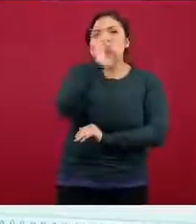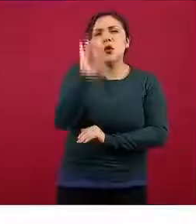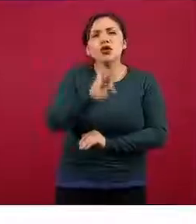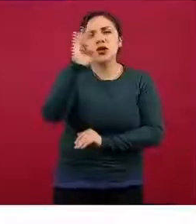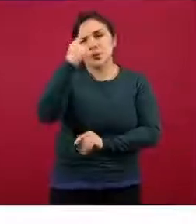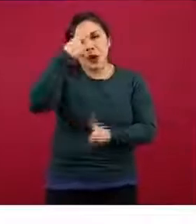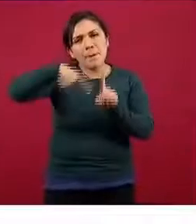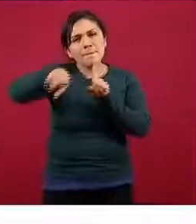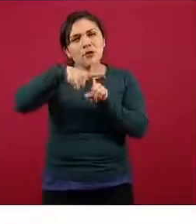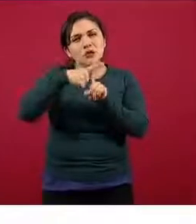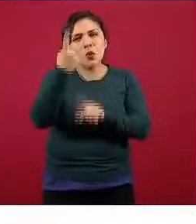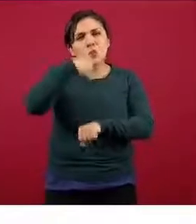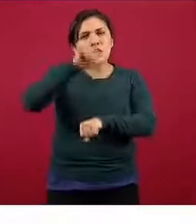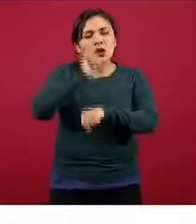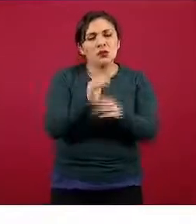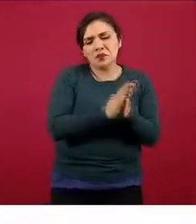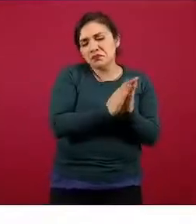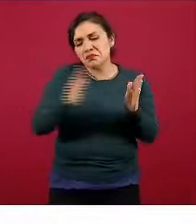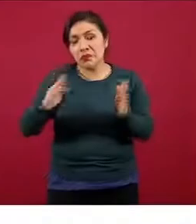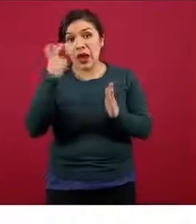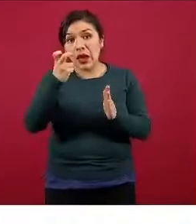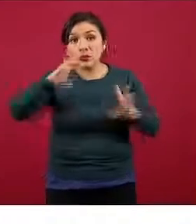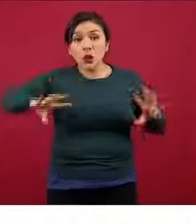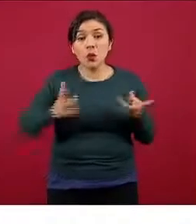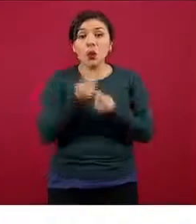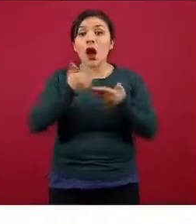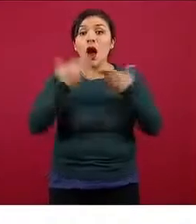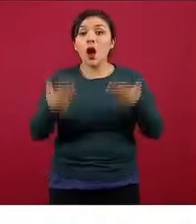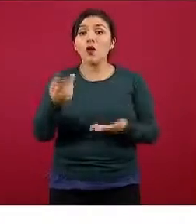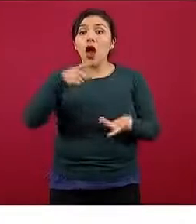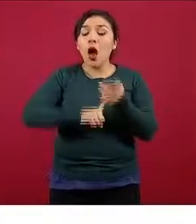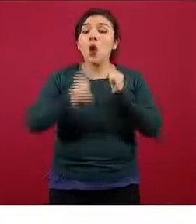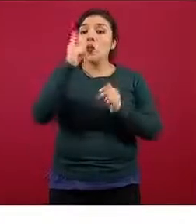positividad de la semana. Y el total que tenemos ahora es